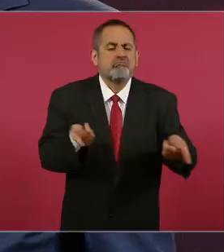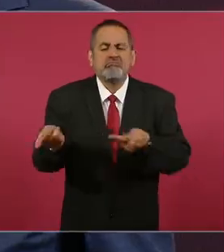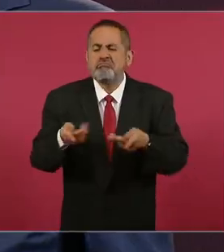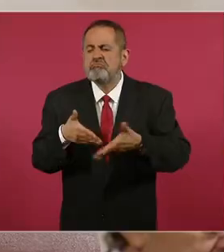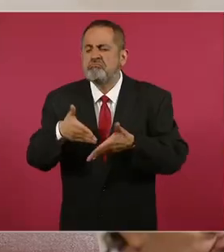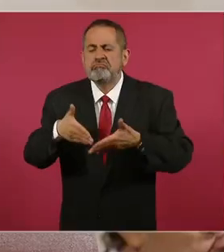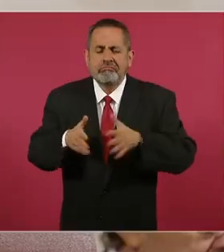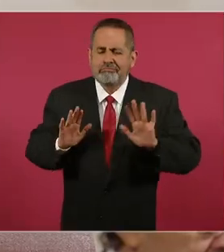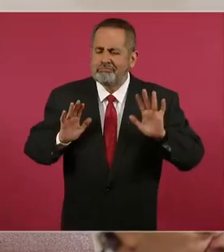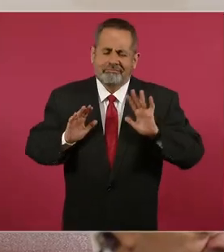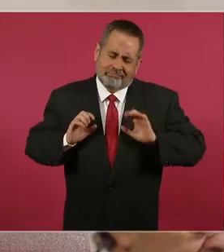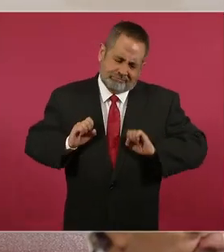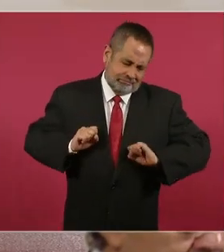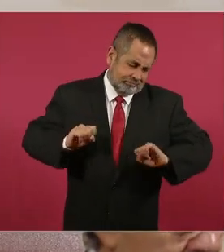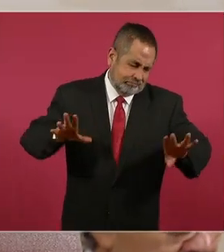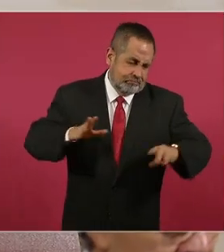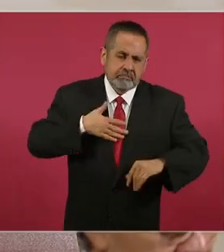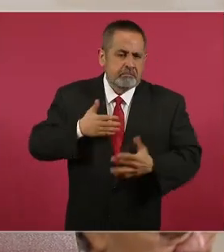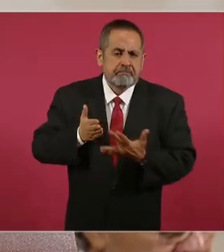no nos metemos